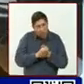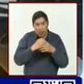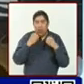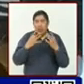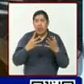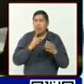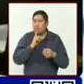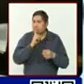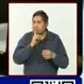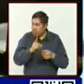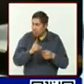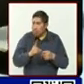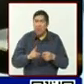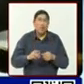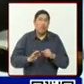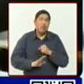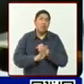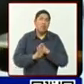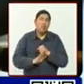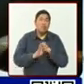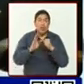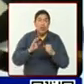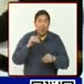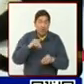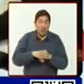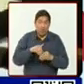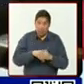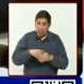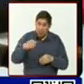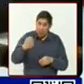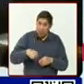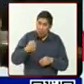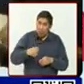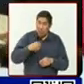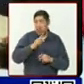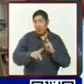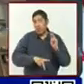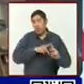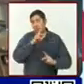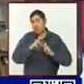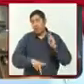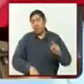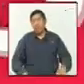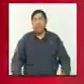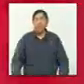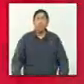dándole esa certidumbre y esa seguridad de las elecciones judiciales a nuestro pueblo.